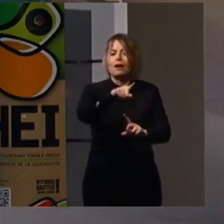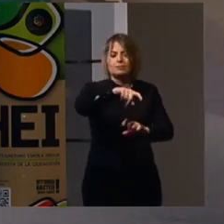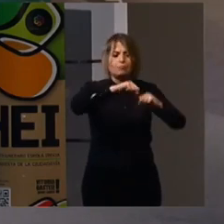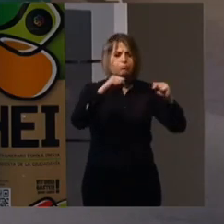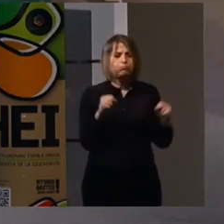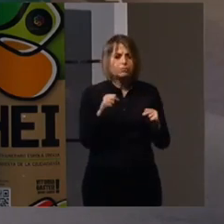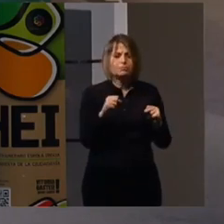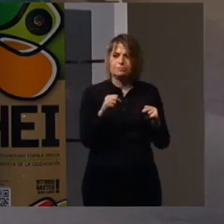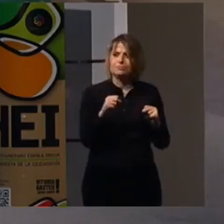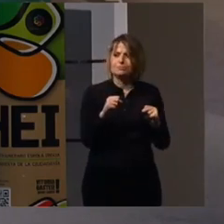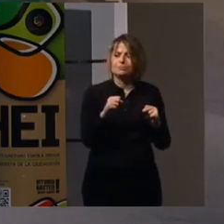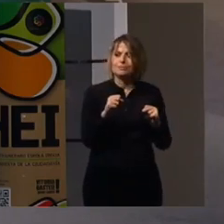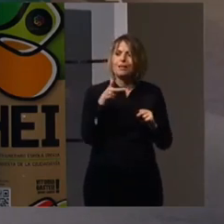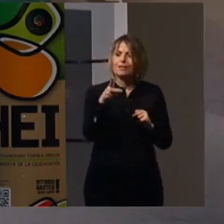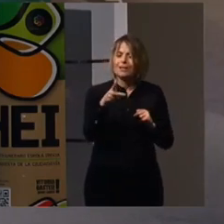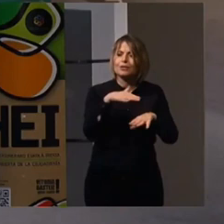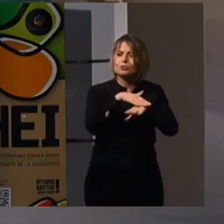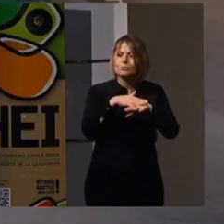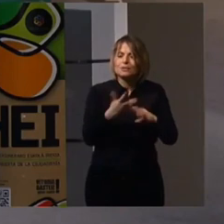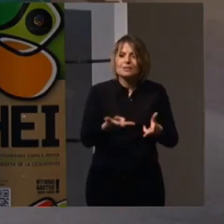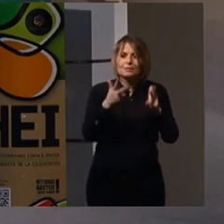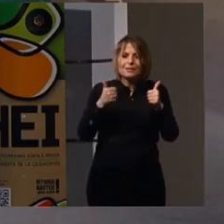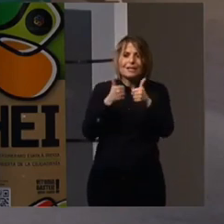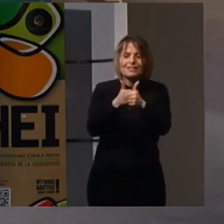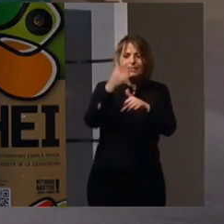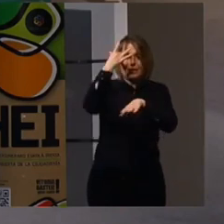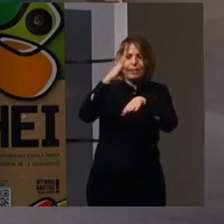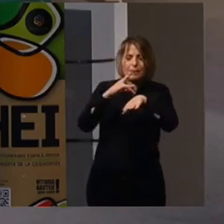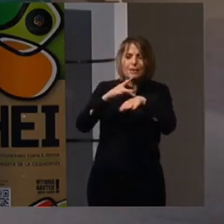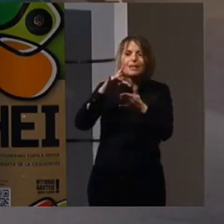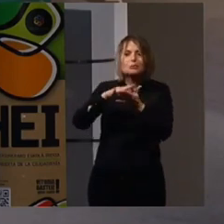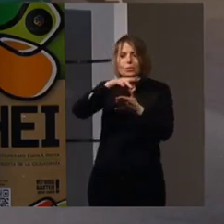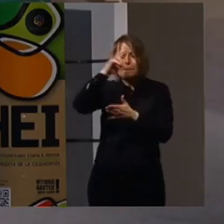privarla de un derecho fundamental, como es la asistencia médica, como pasó en